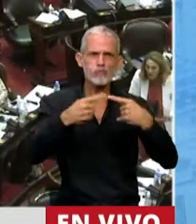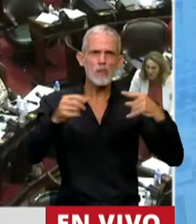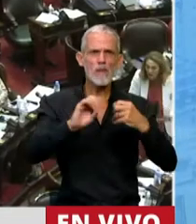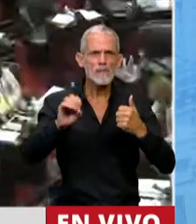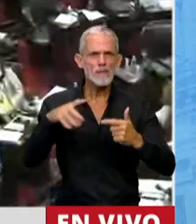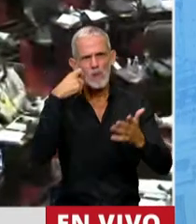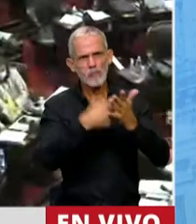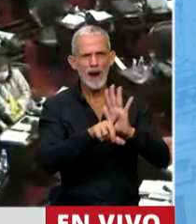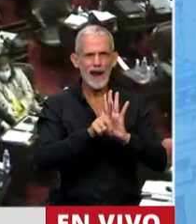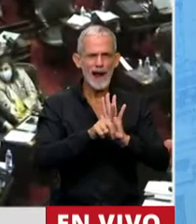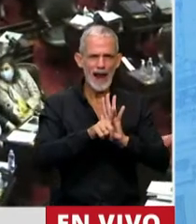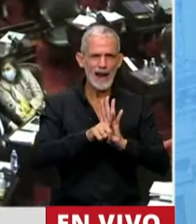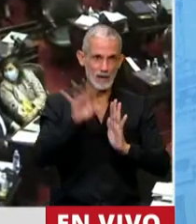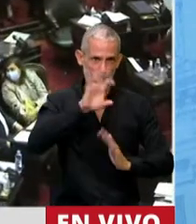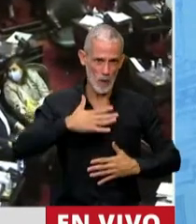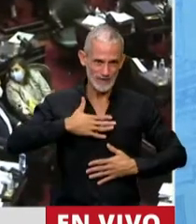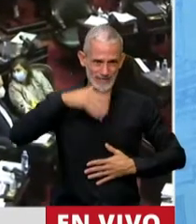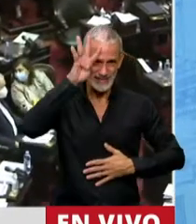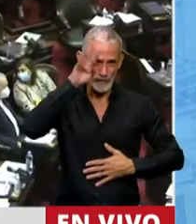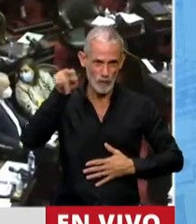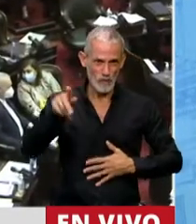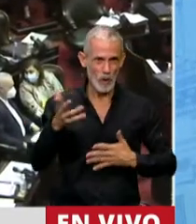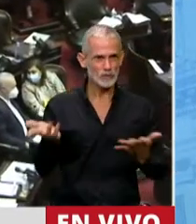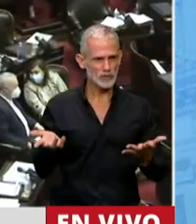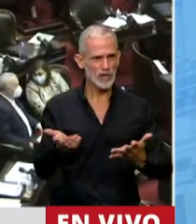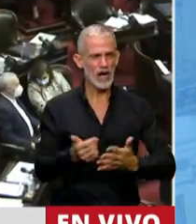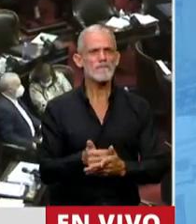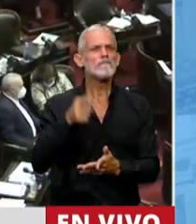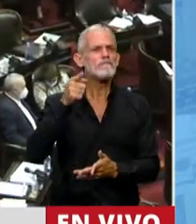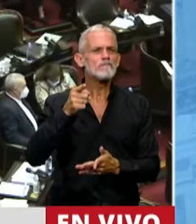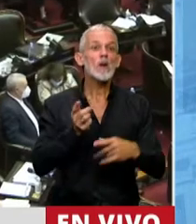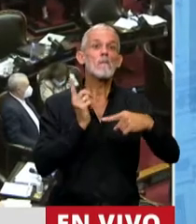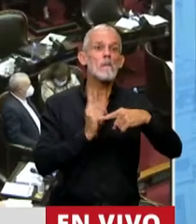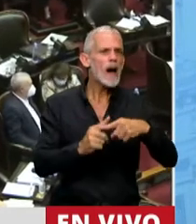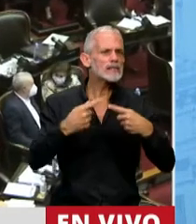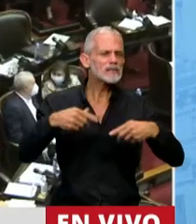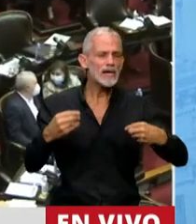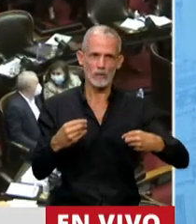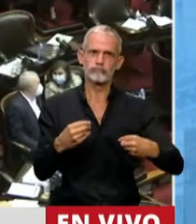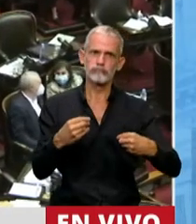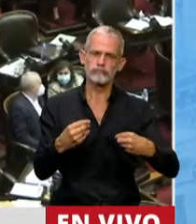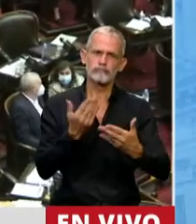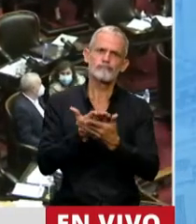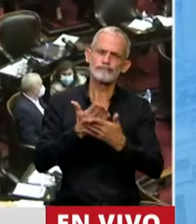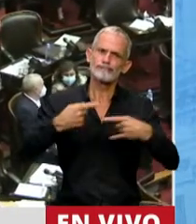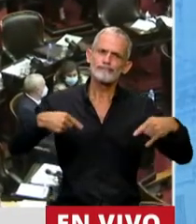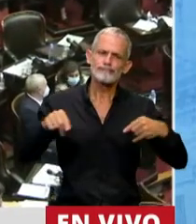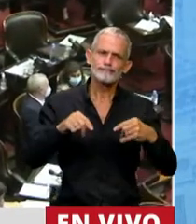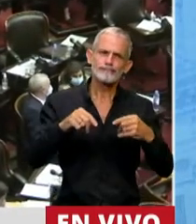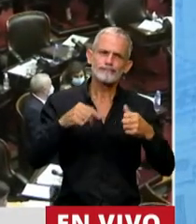que se han cometido en mi provincia esto más los planteos que se han hecho